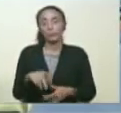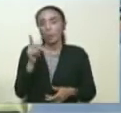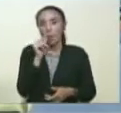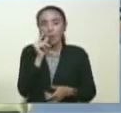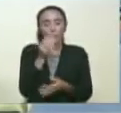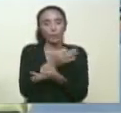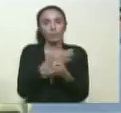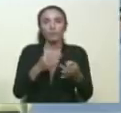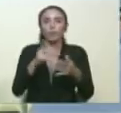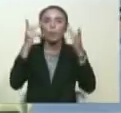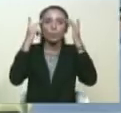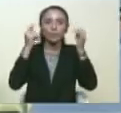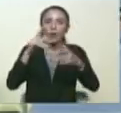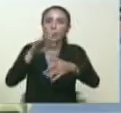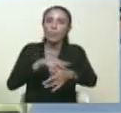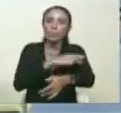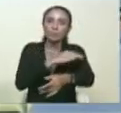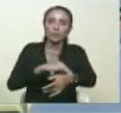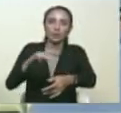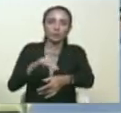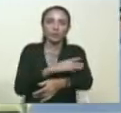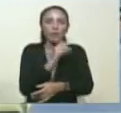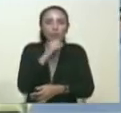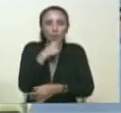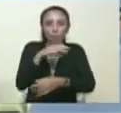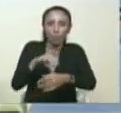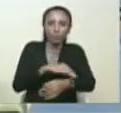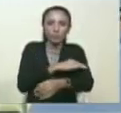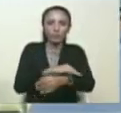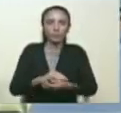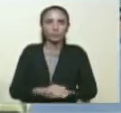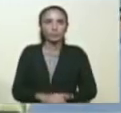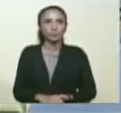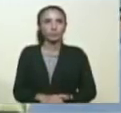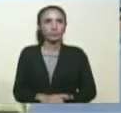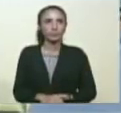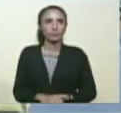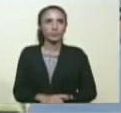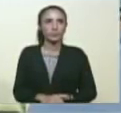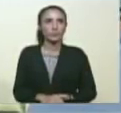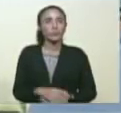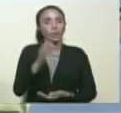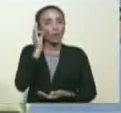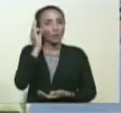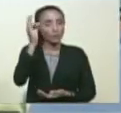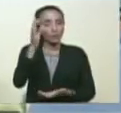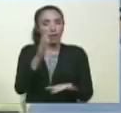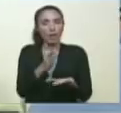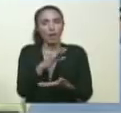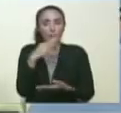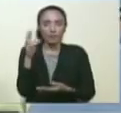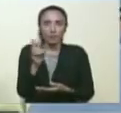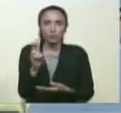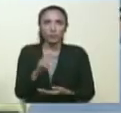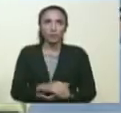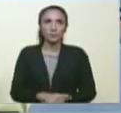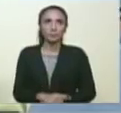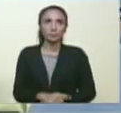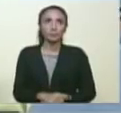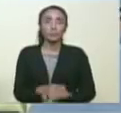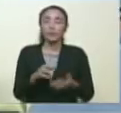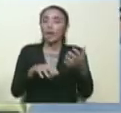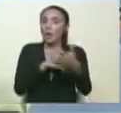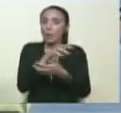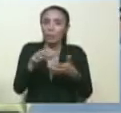Abreu, venezolano excepcional, único. Hay que creer en Venezuela. En las peores